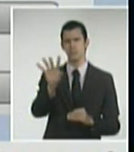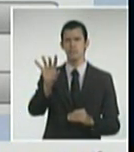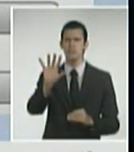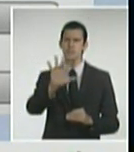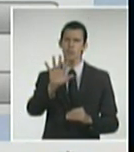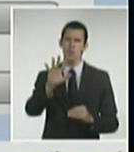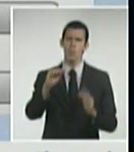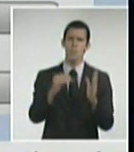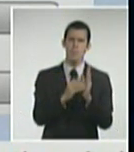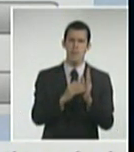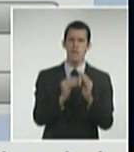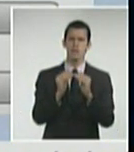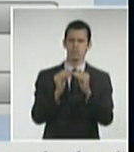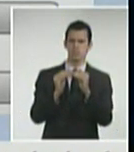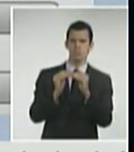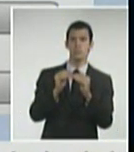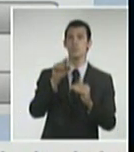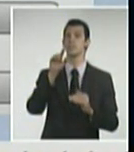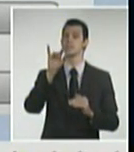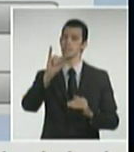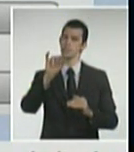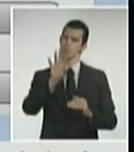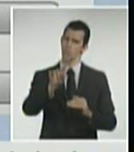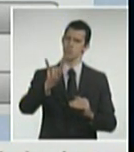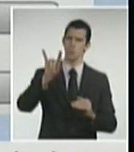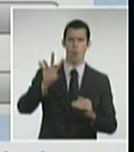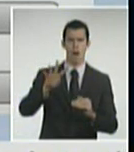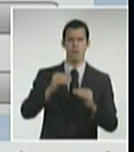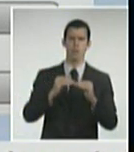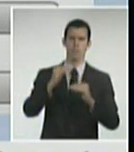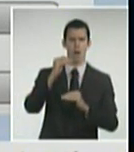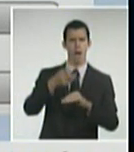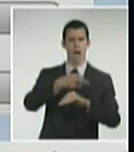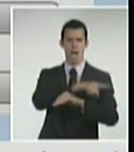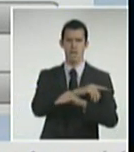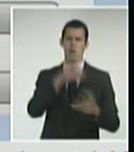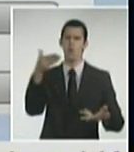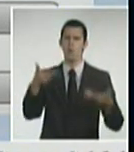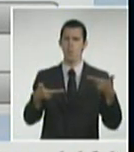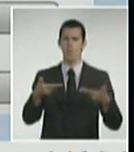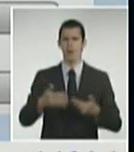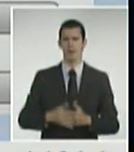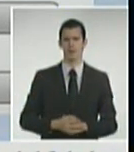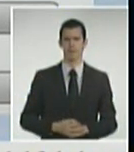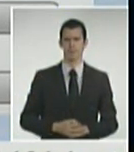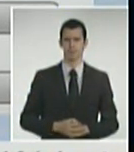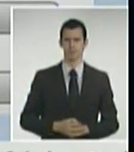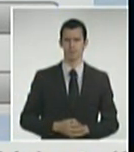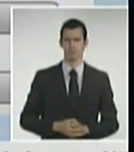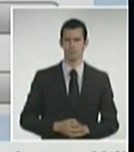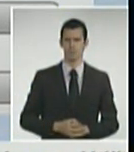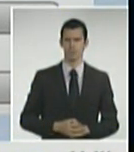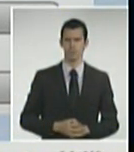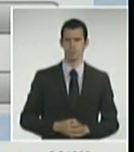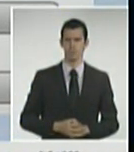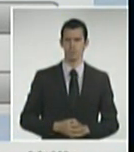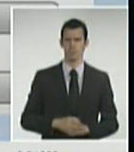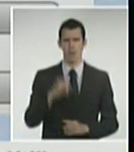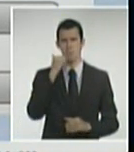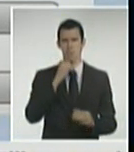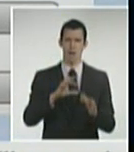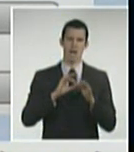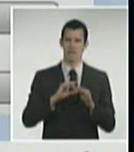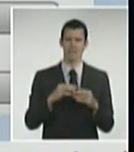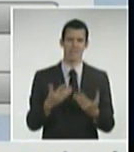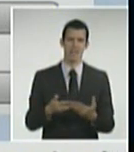155.694 más que el día de ayer. Y lo que es todavía más alarmante, prácticamente 2 millones han perdido la